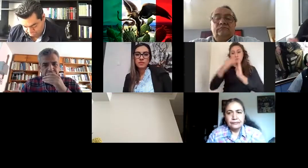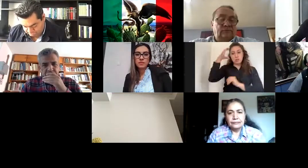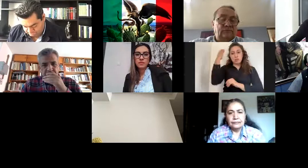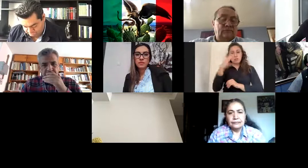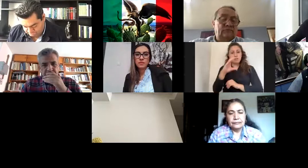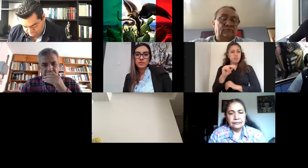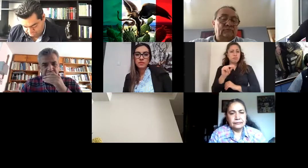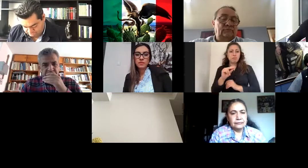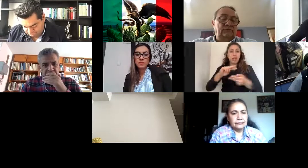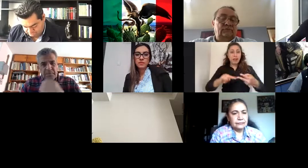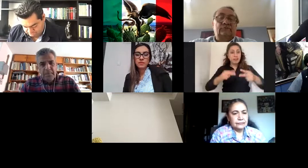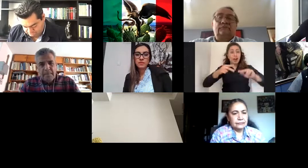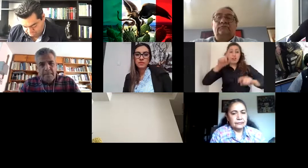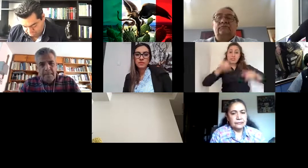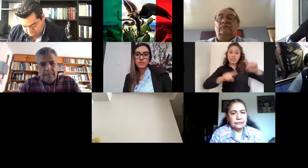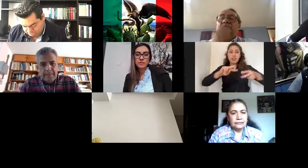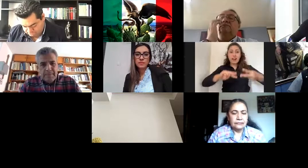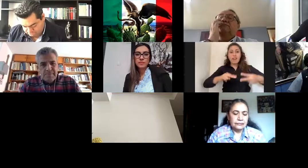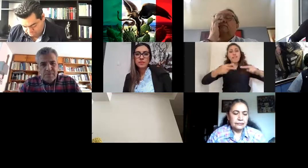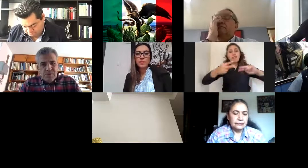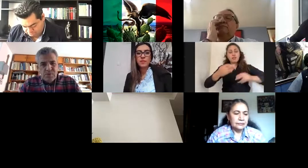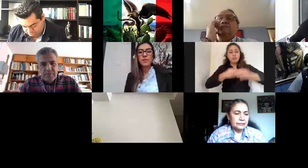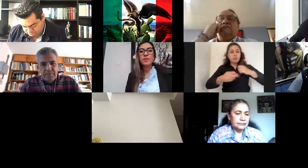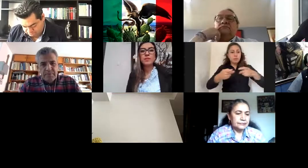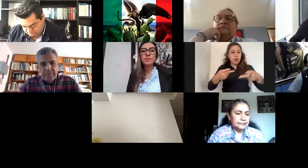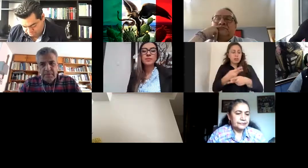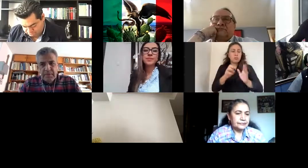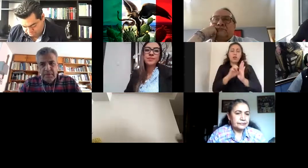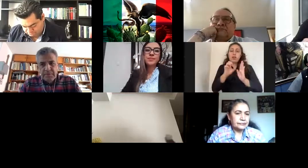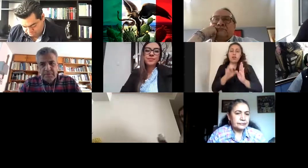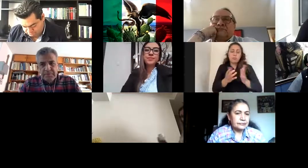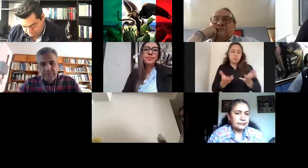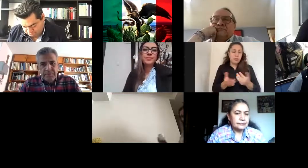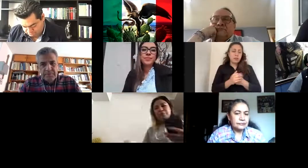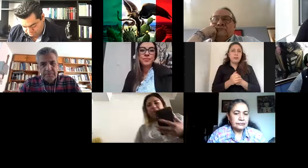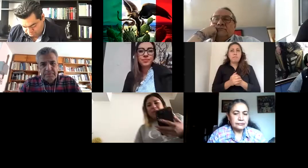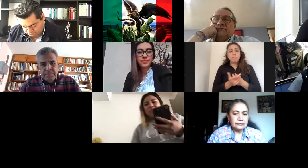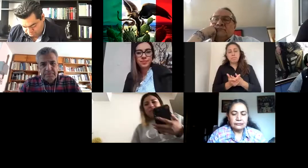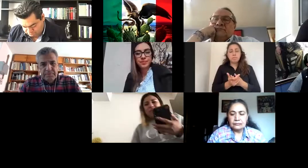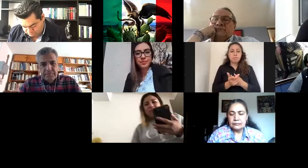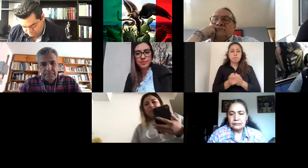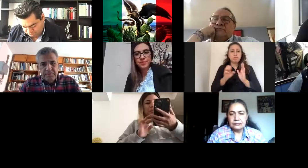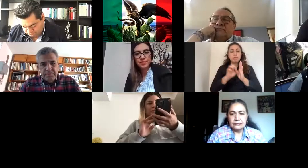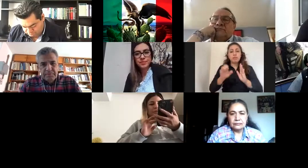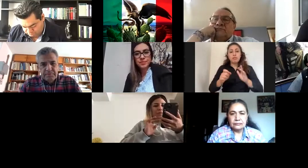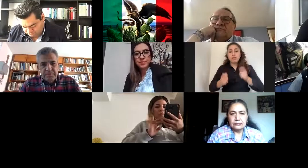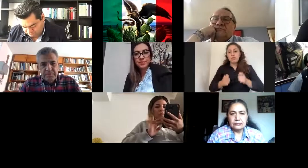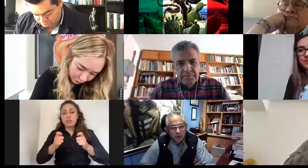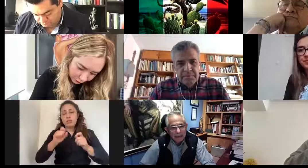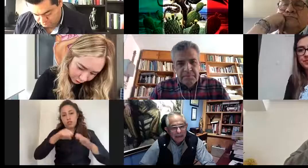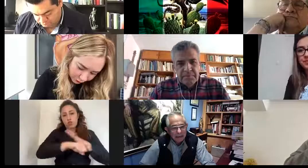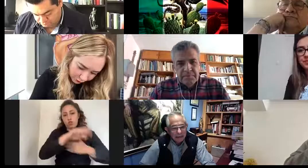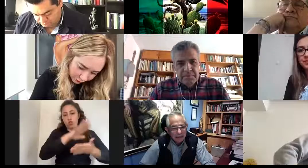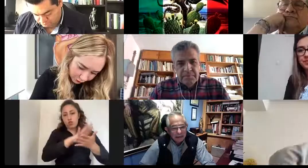el contrario. Ya hemos visto, por ejemplo, que pues hemos aumentado penas en varios